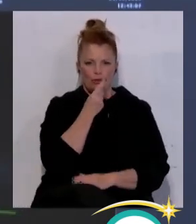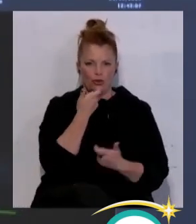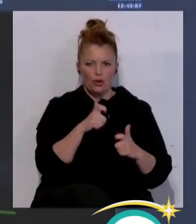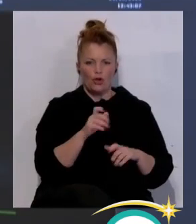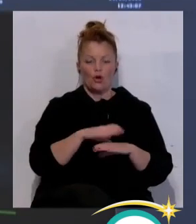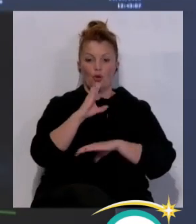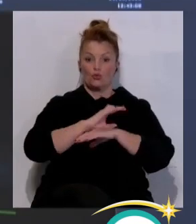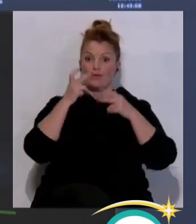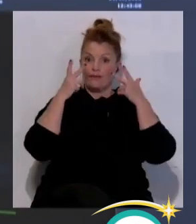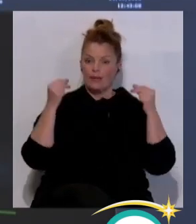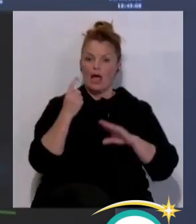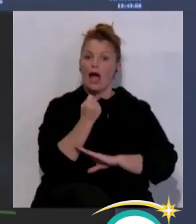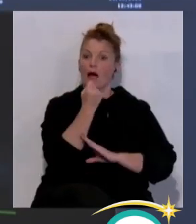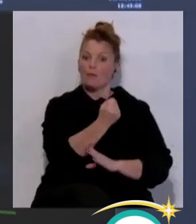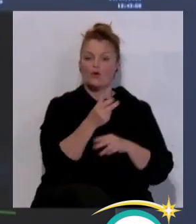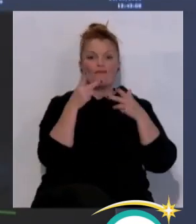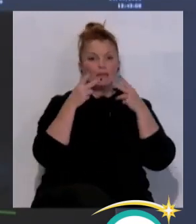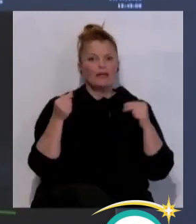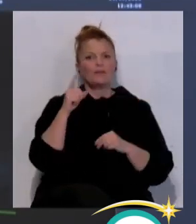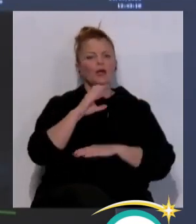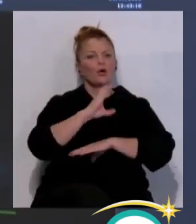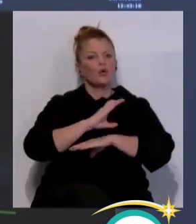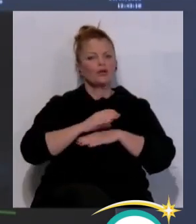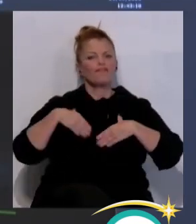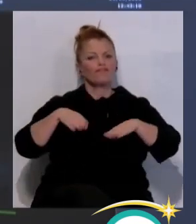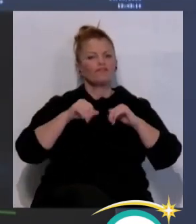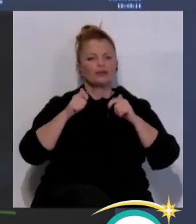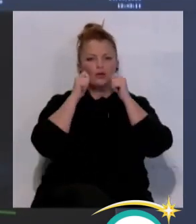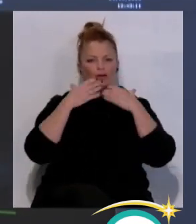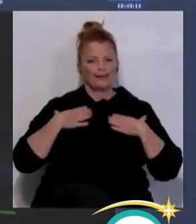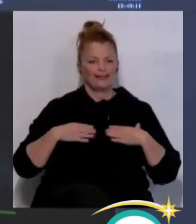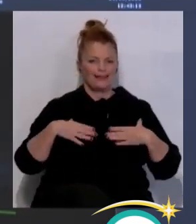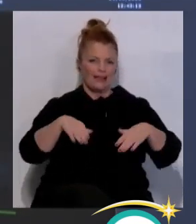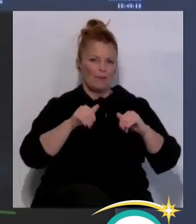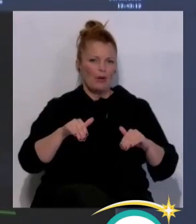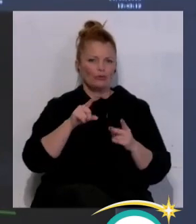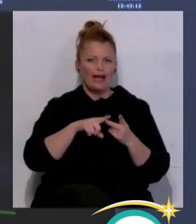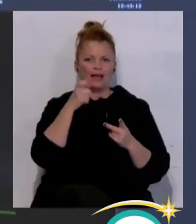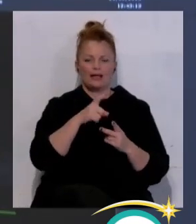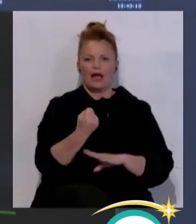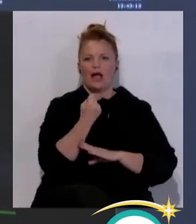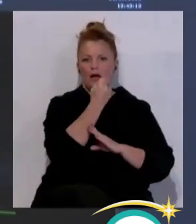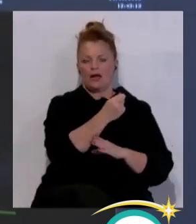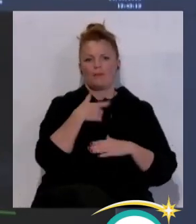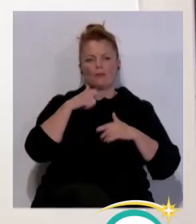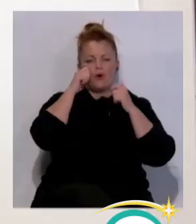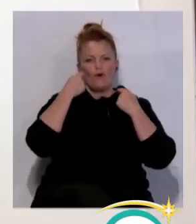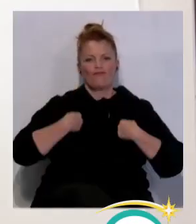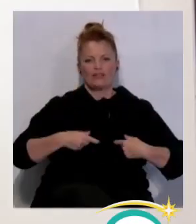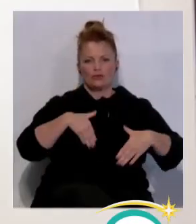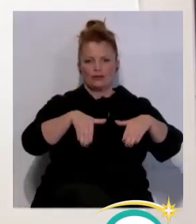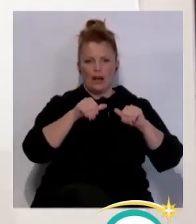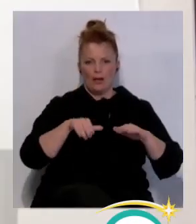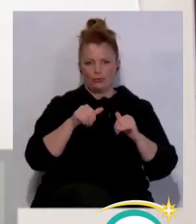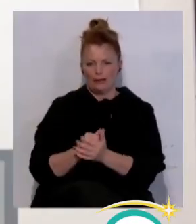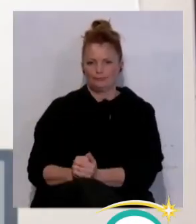consulta de enfermería y el apoyo de enfermería, y una consulta de fisioterapeuta con el apoyo también de la profesional de fisioterapeuta.